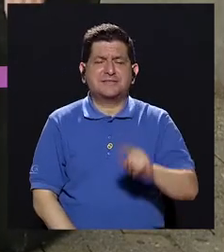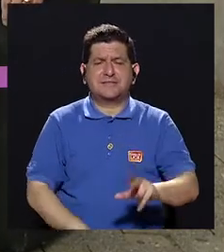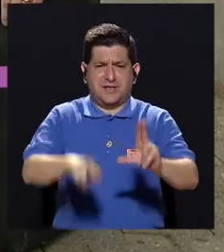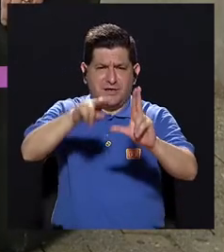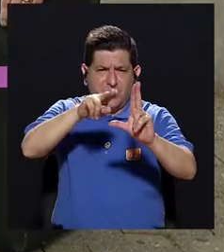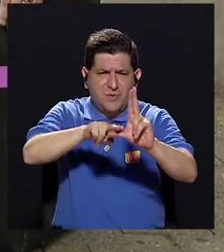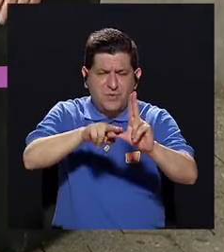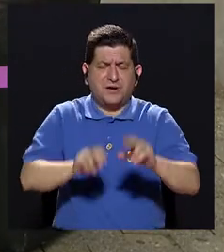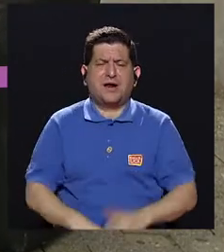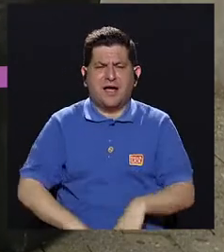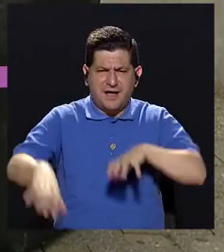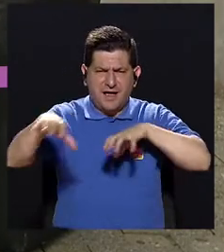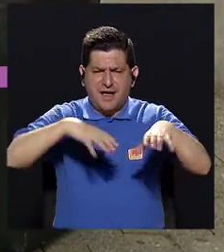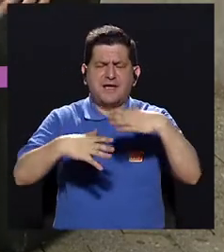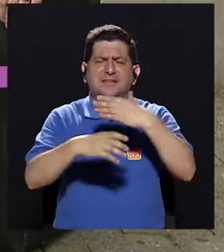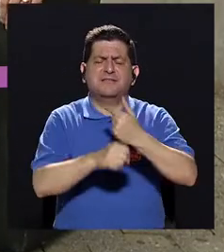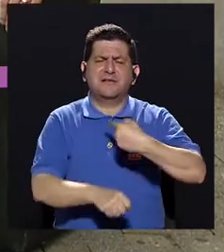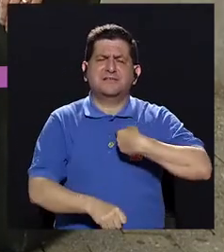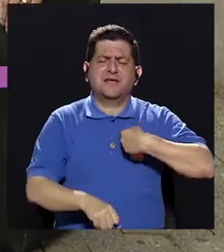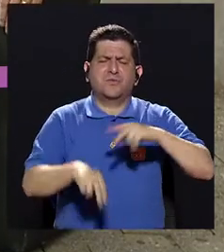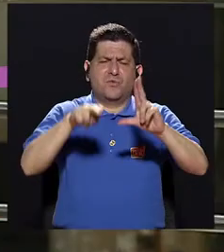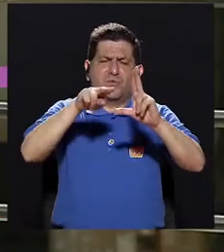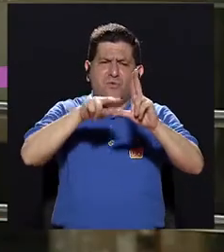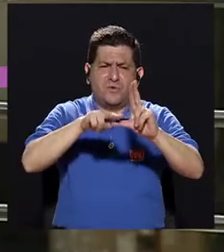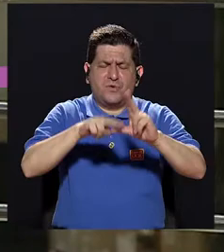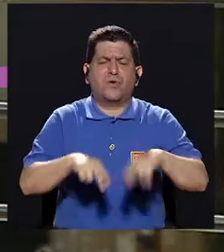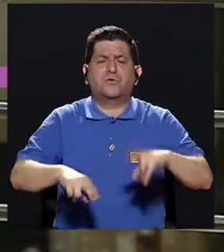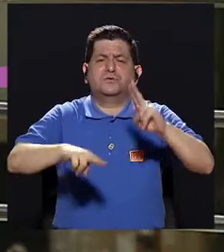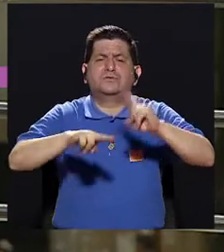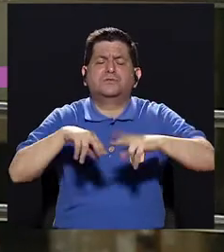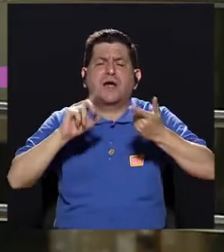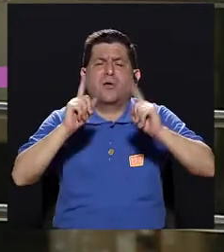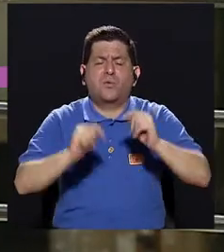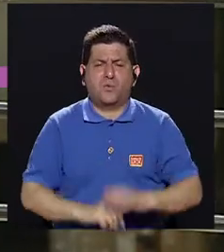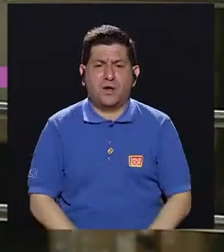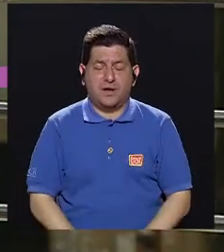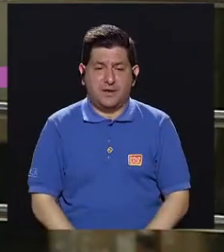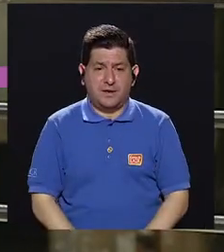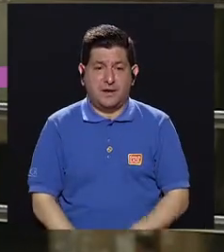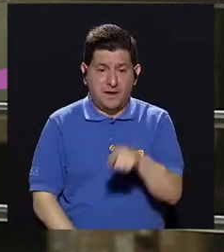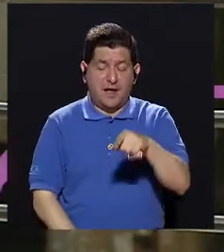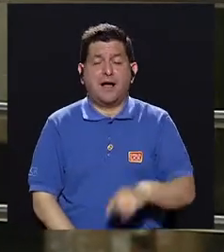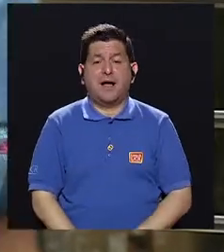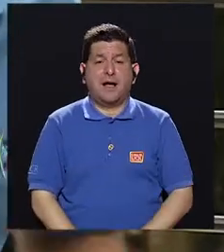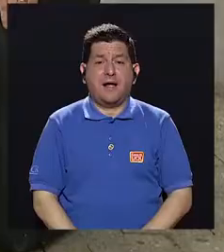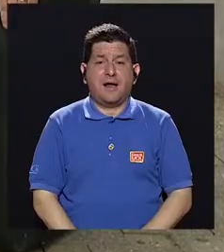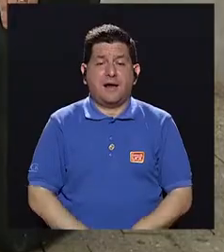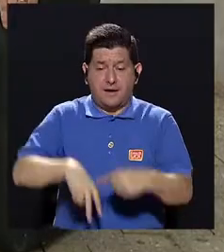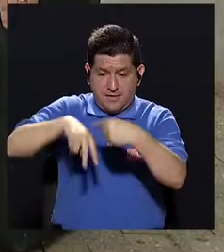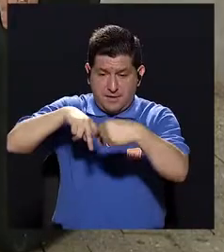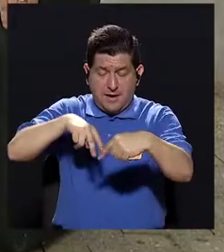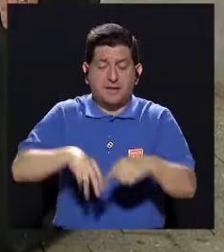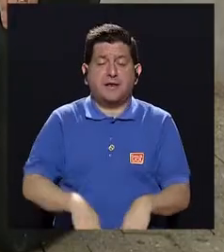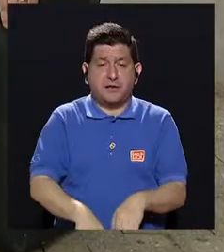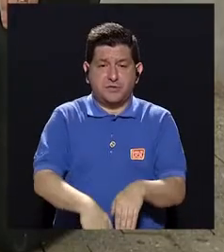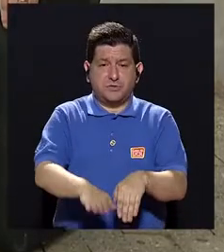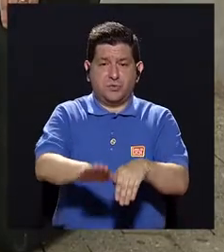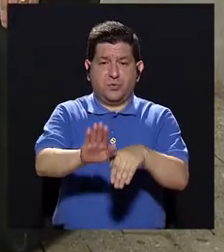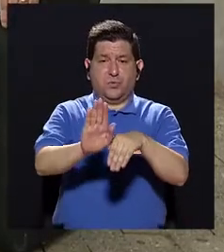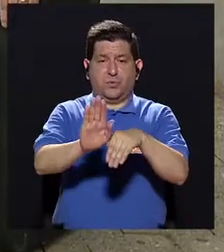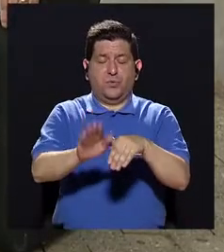silla? ¿Cuáles ejercicios puede hacer uno sentado? Sí, estire el pie derecho, ok, bien arriba, póngalo